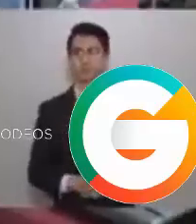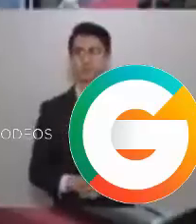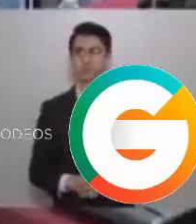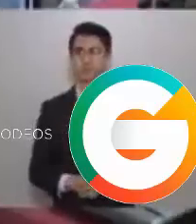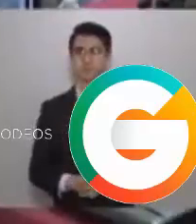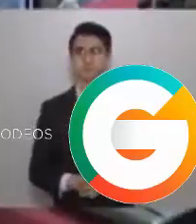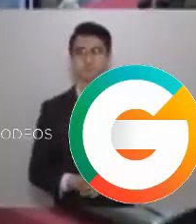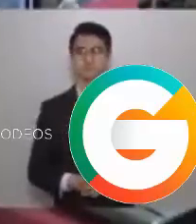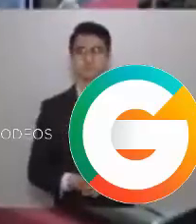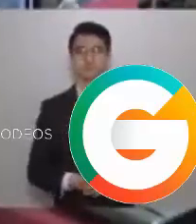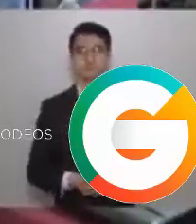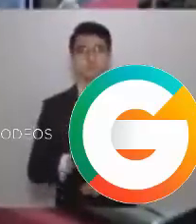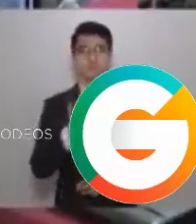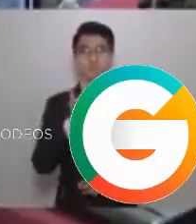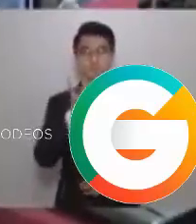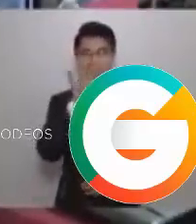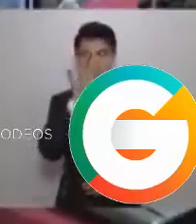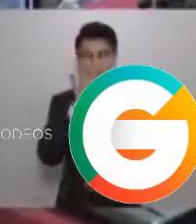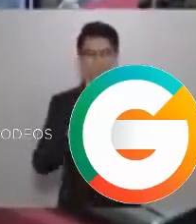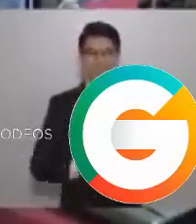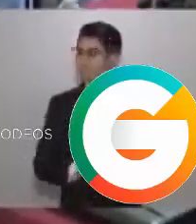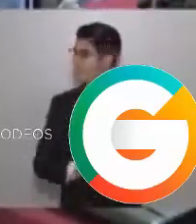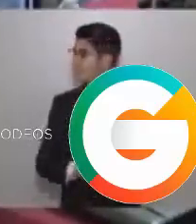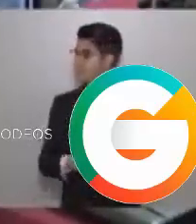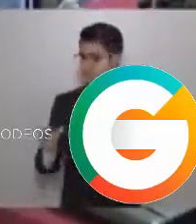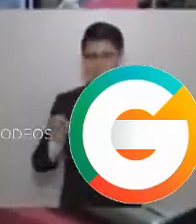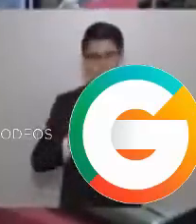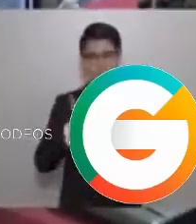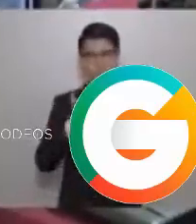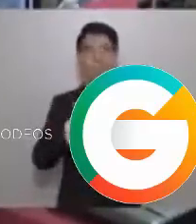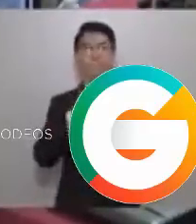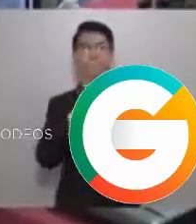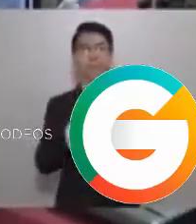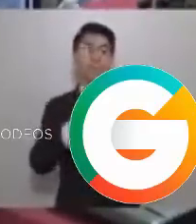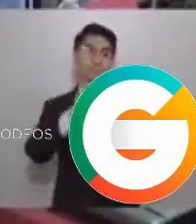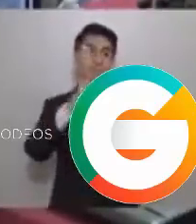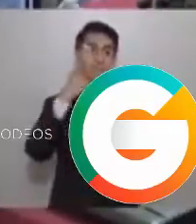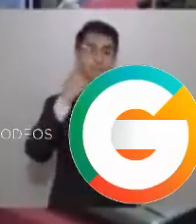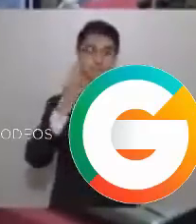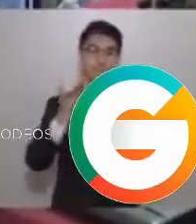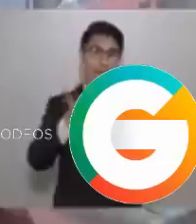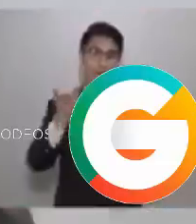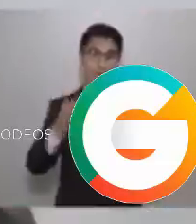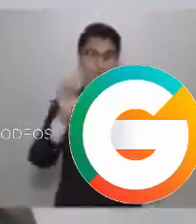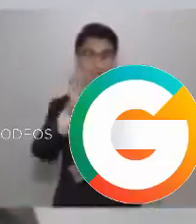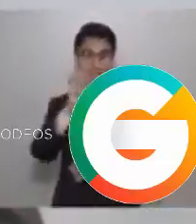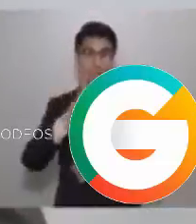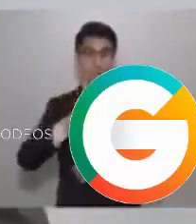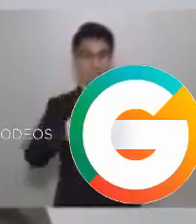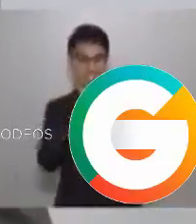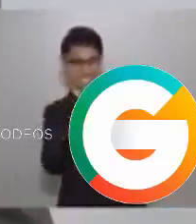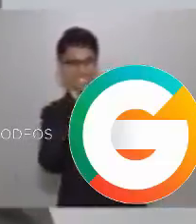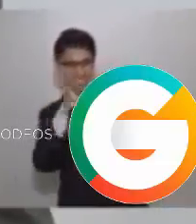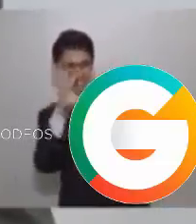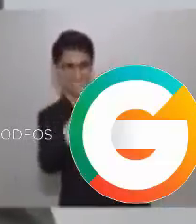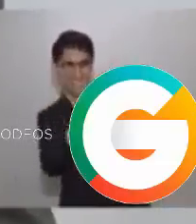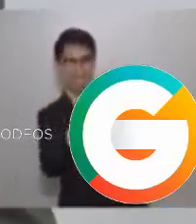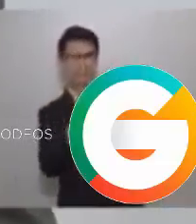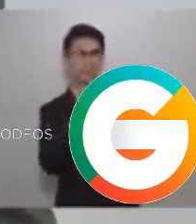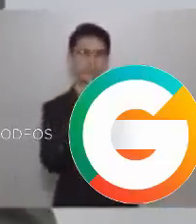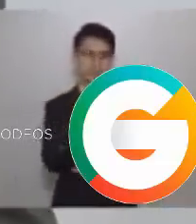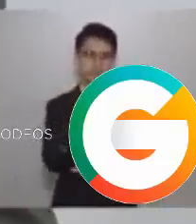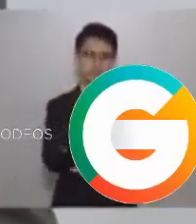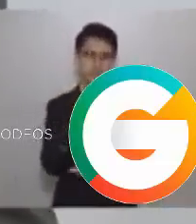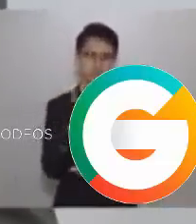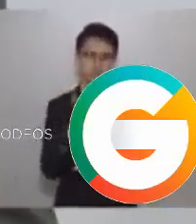de las primeras hipótesis que aparentemente ya desechamos. No hemos encontrado hasta ahorita ningún vínculo de relación con el aseguramiento y esta